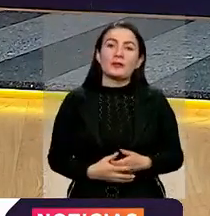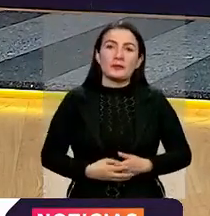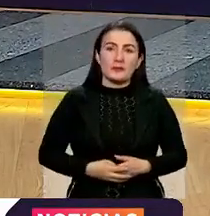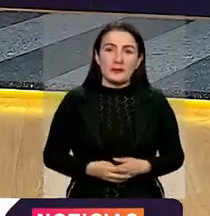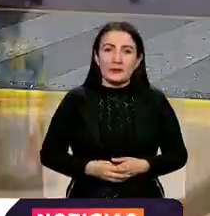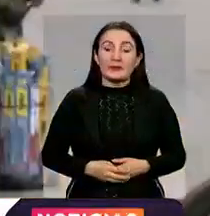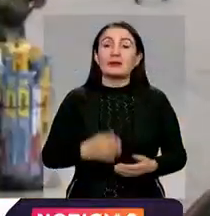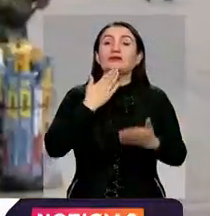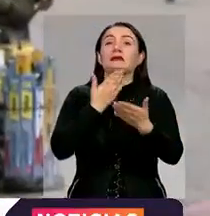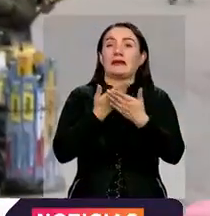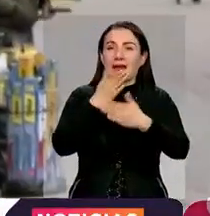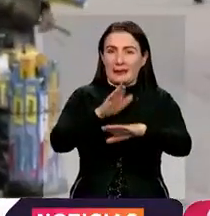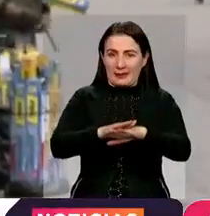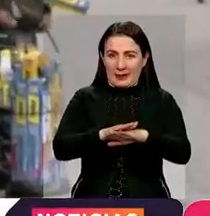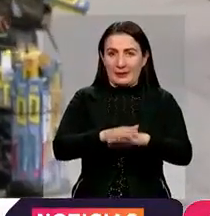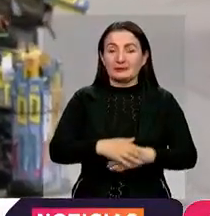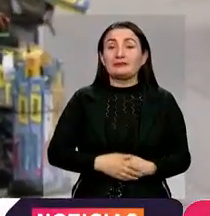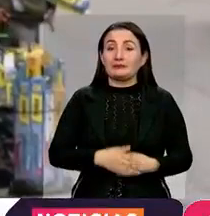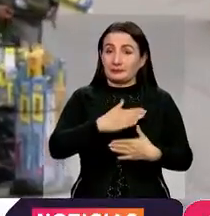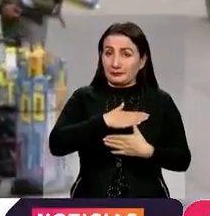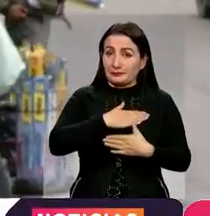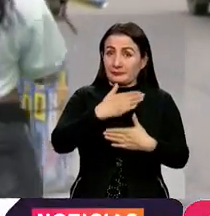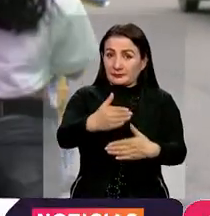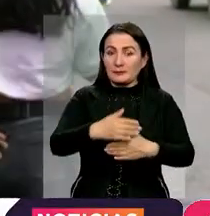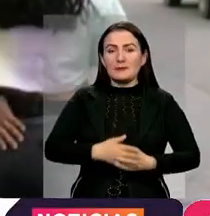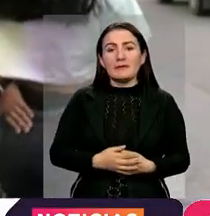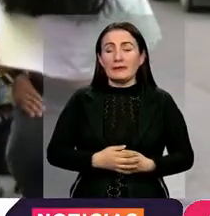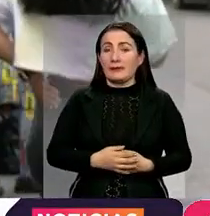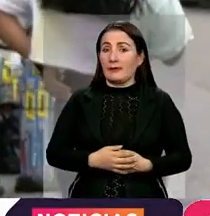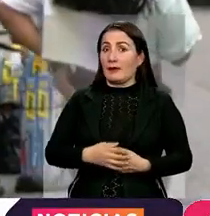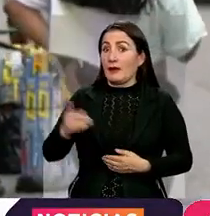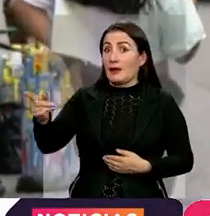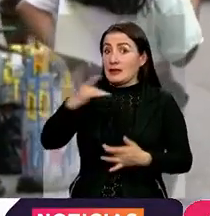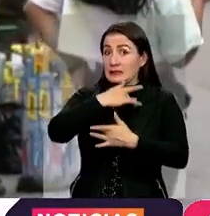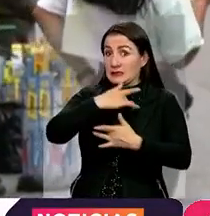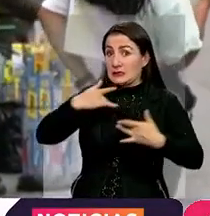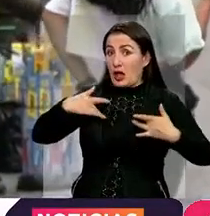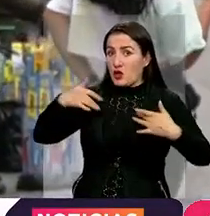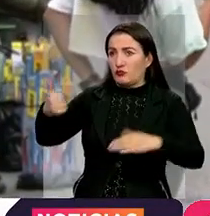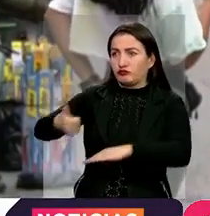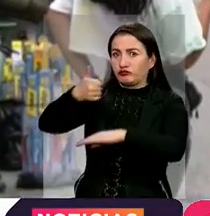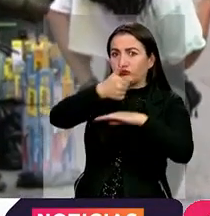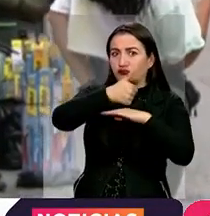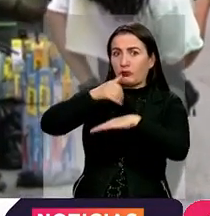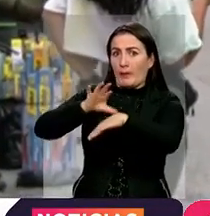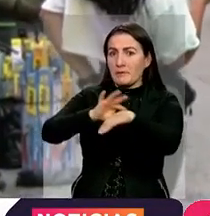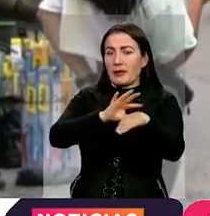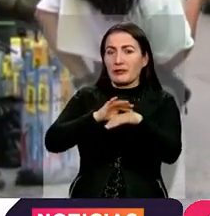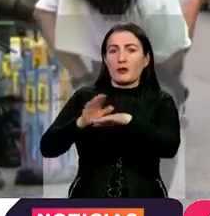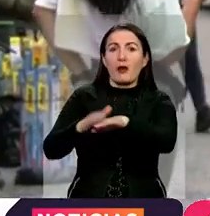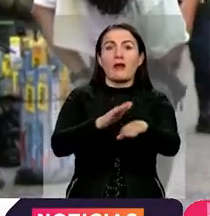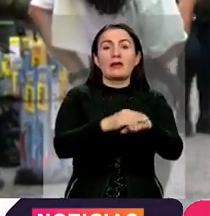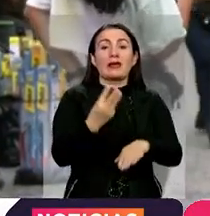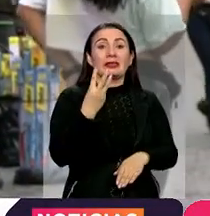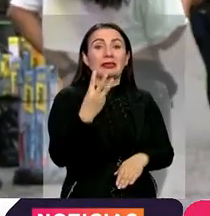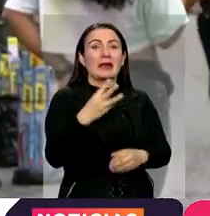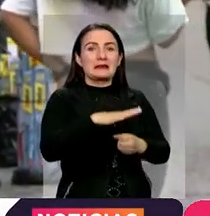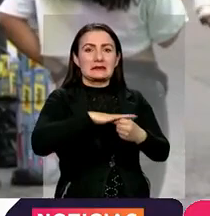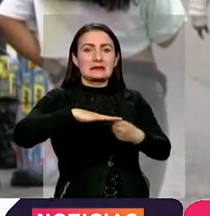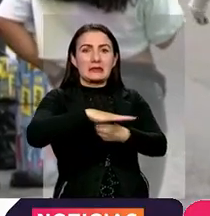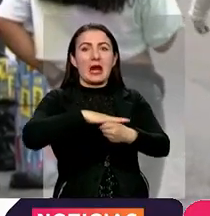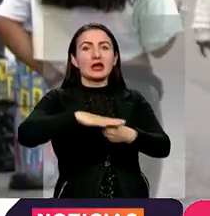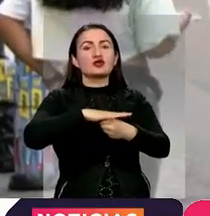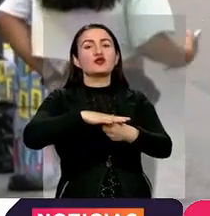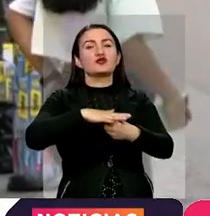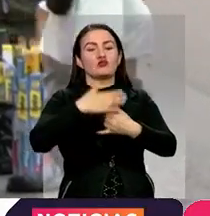Muy buenas tardes, qué gusto saludarlo. Pues lo que indican las autoridades sanitarias es que estos 2 casos que se registraron en Bogotá de los 3 en el territorio